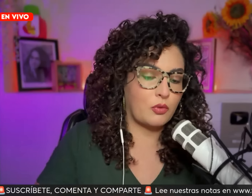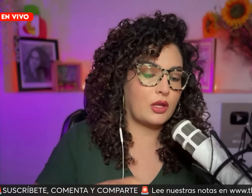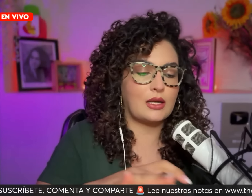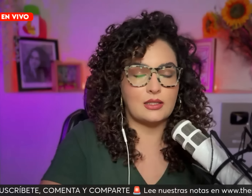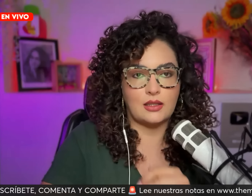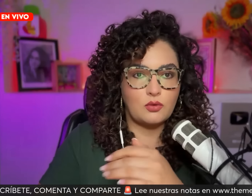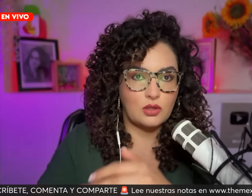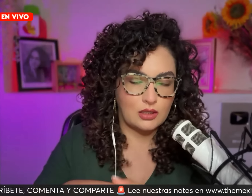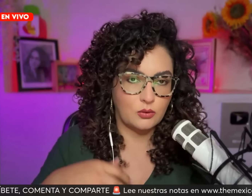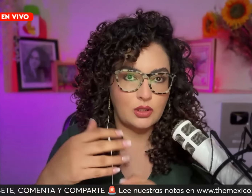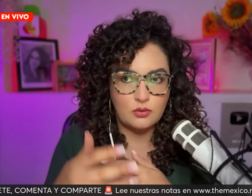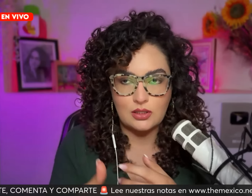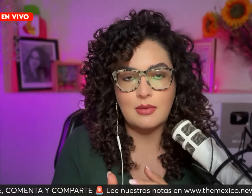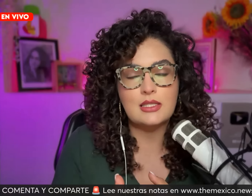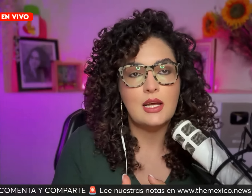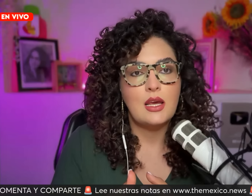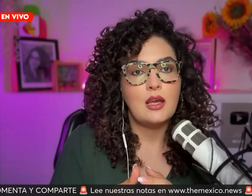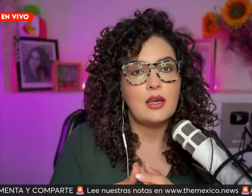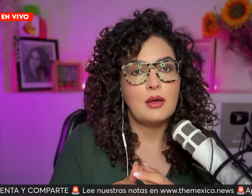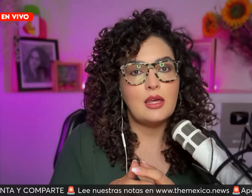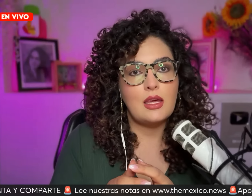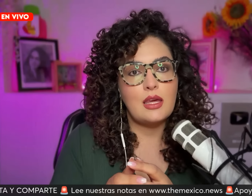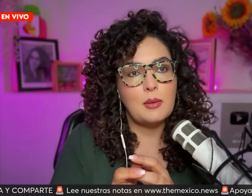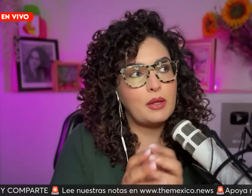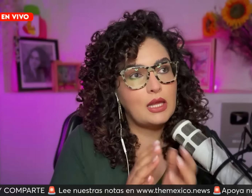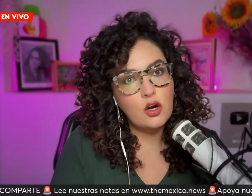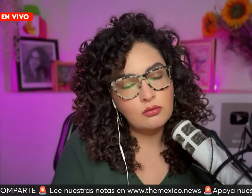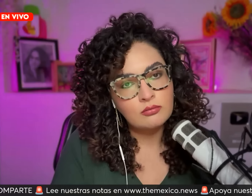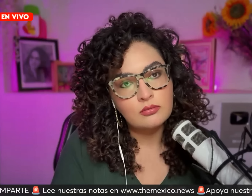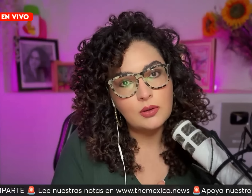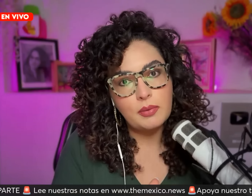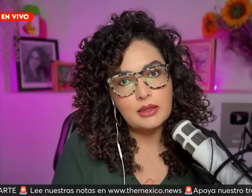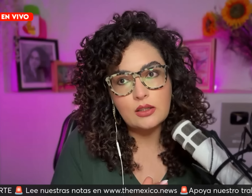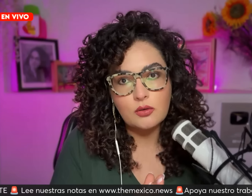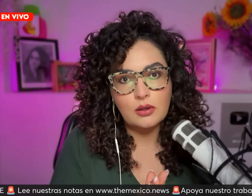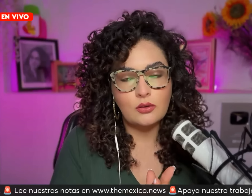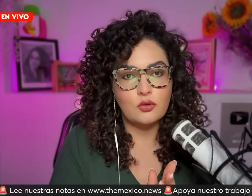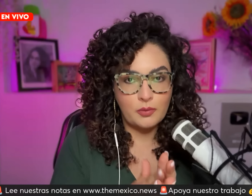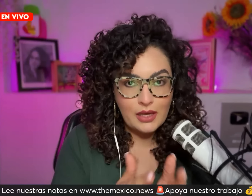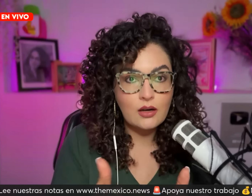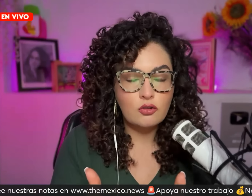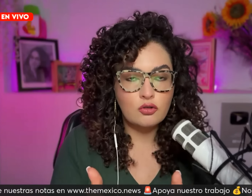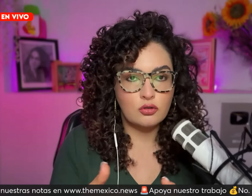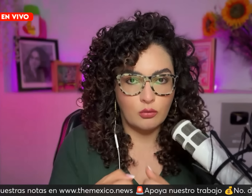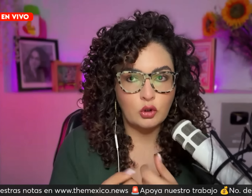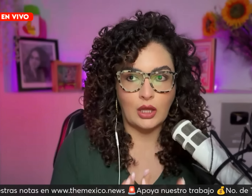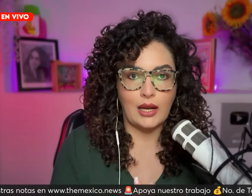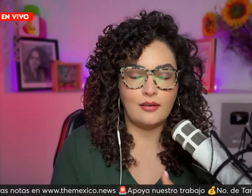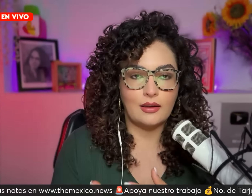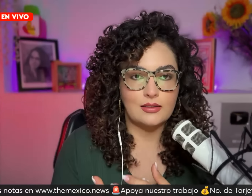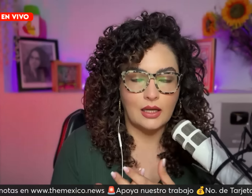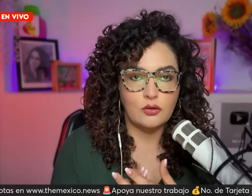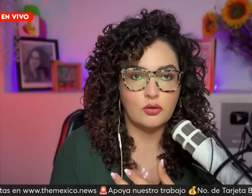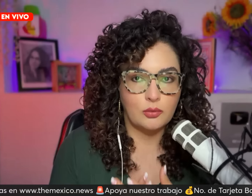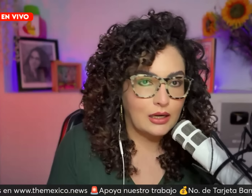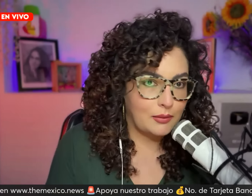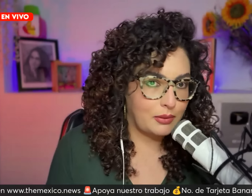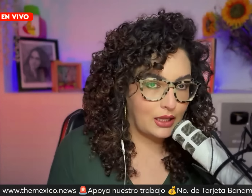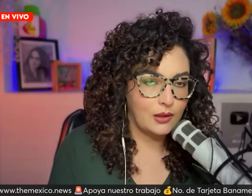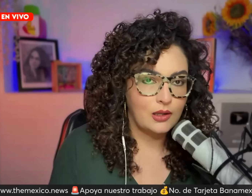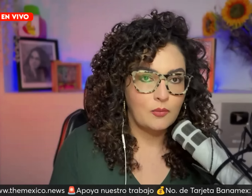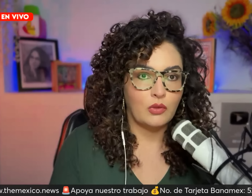espacios de poder legislativos, ejecutivos y demás. Y el PT no. No, el PT no. ¿Cuántos gobiernos como tal, estados,